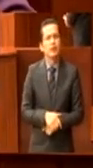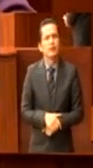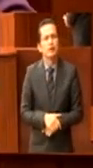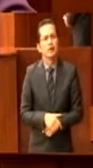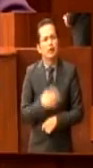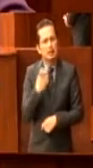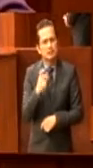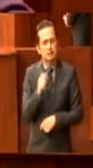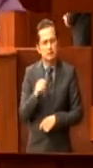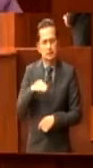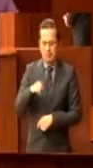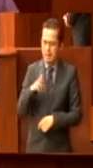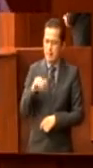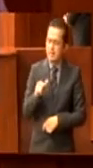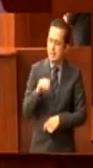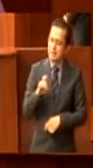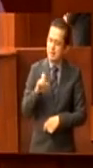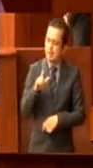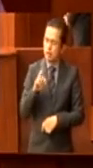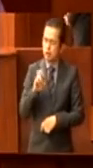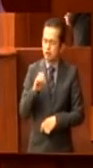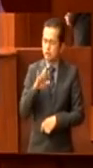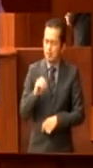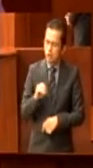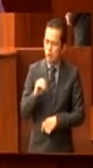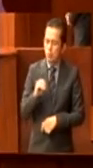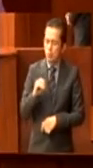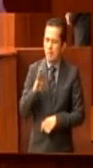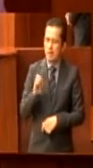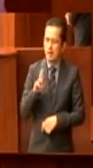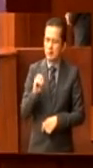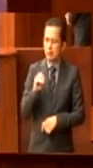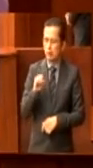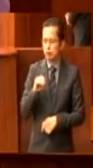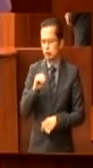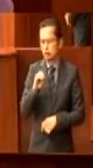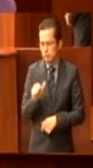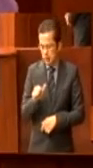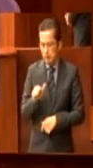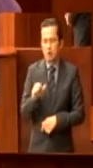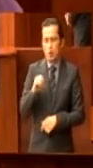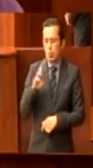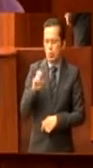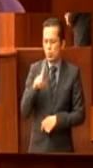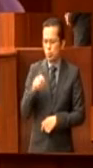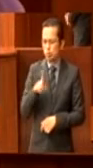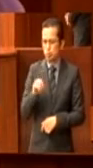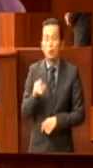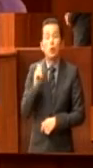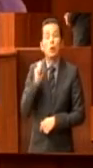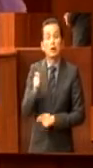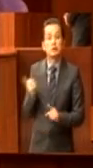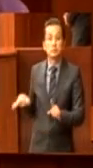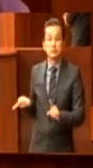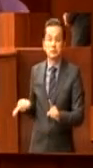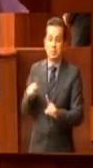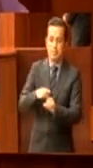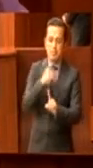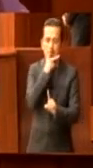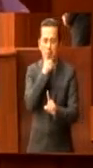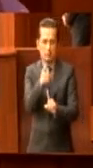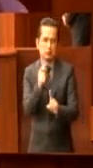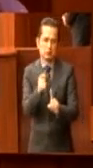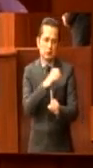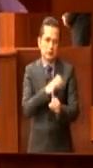maría del rosário barbosa orozco e hija del actual candidato al gobierno del estado de puebla